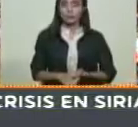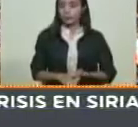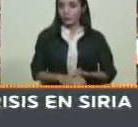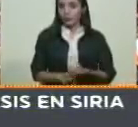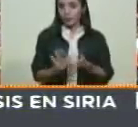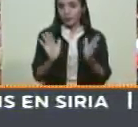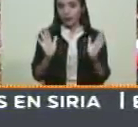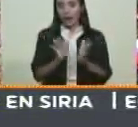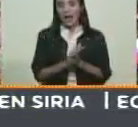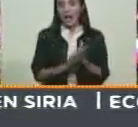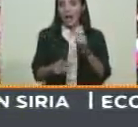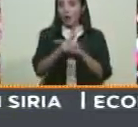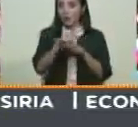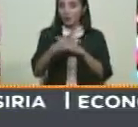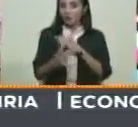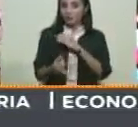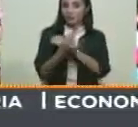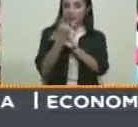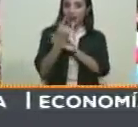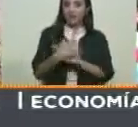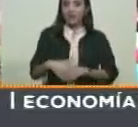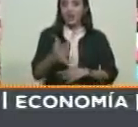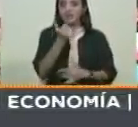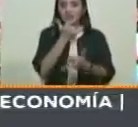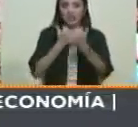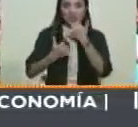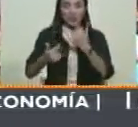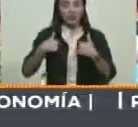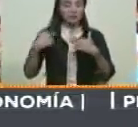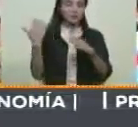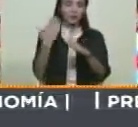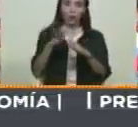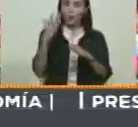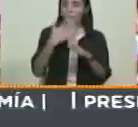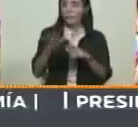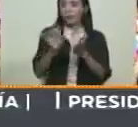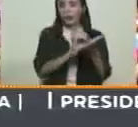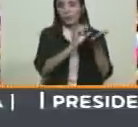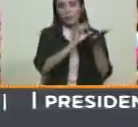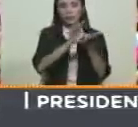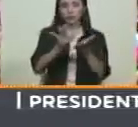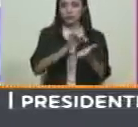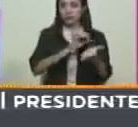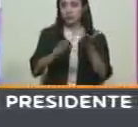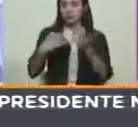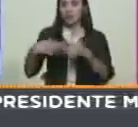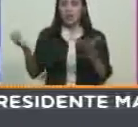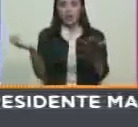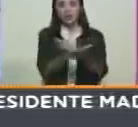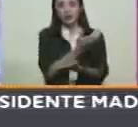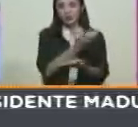lo pisa que no se queje porque voy con todo voy a la carga